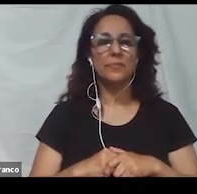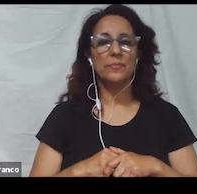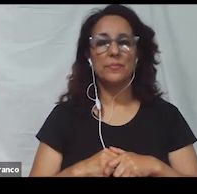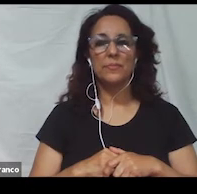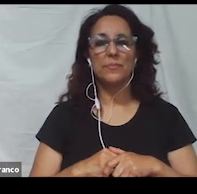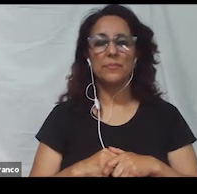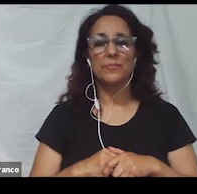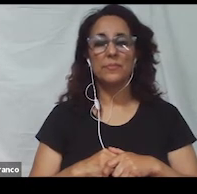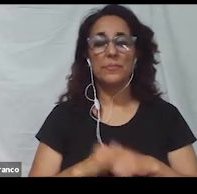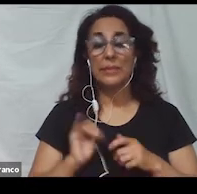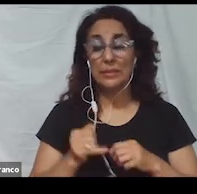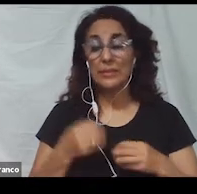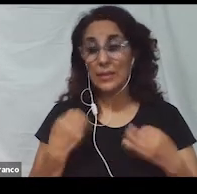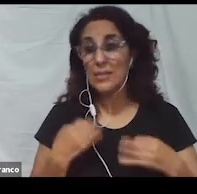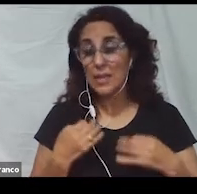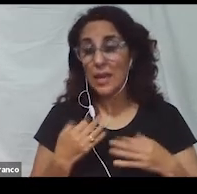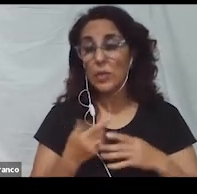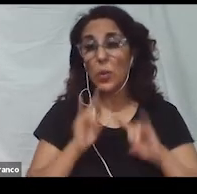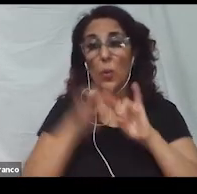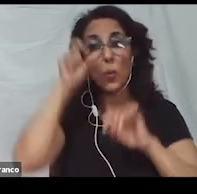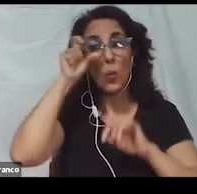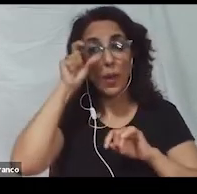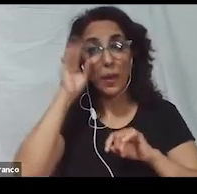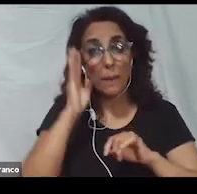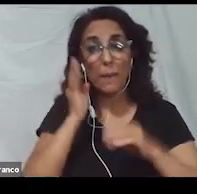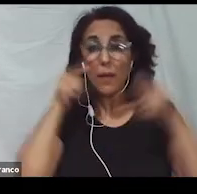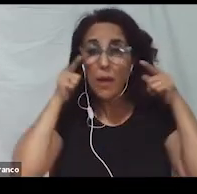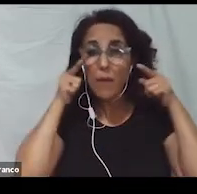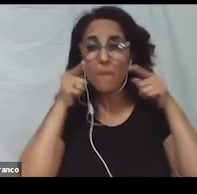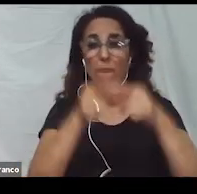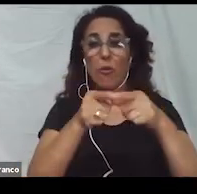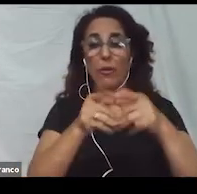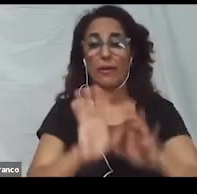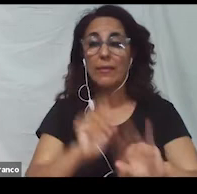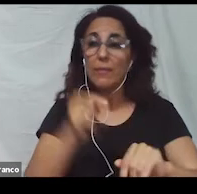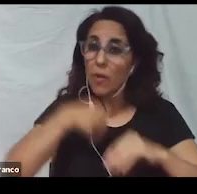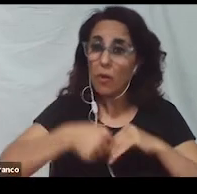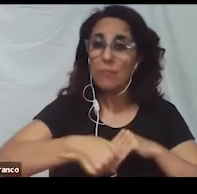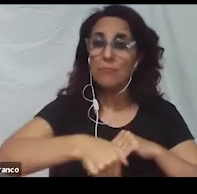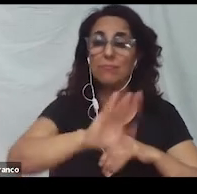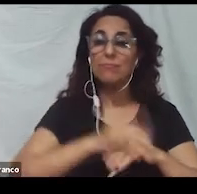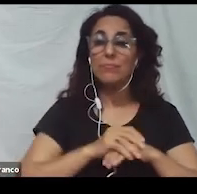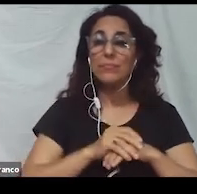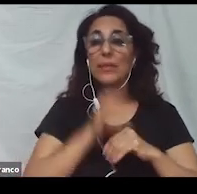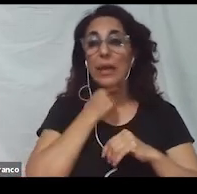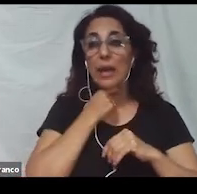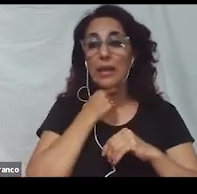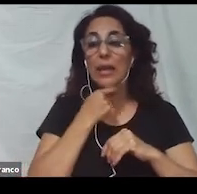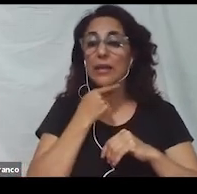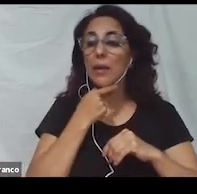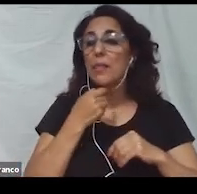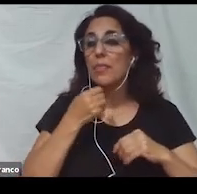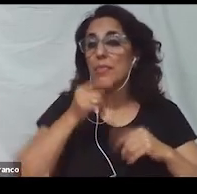Si bien es cierto, el enfoque de esta charla es hablar de web, por lo menos quería en esta lámina mencionarles que también